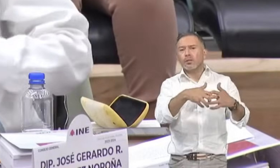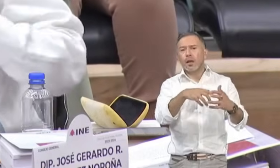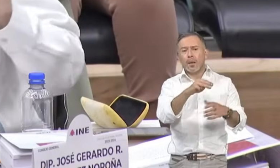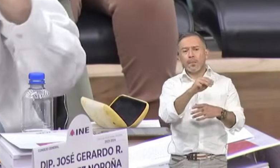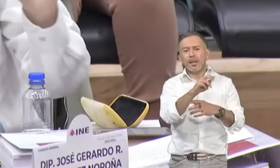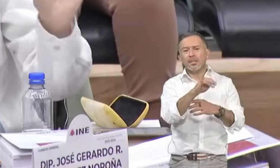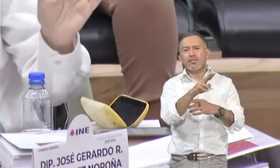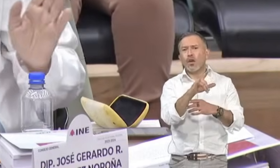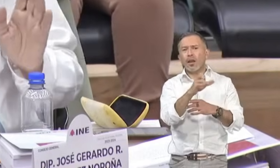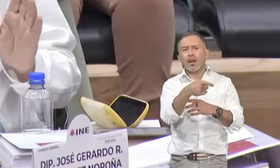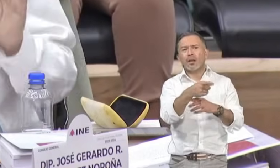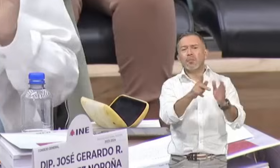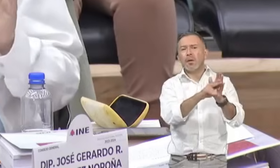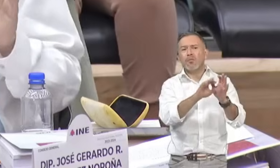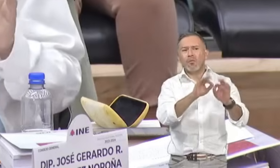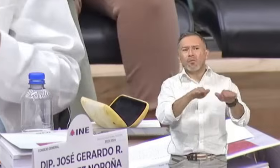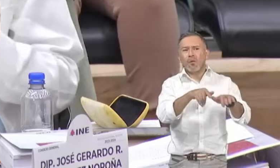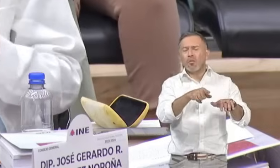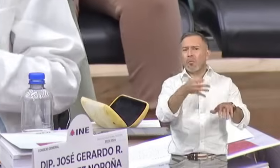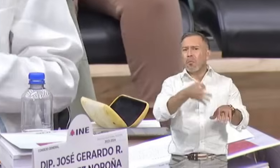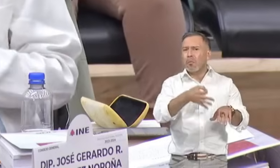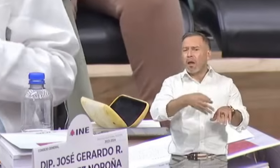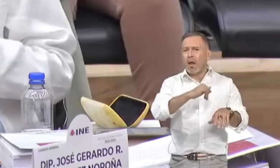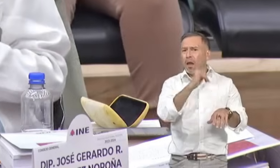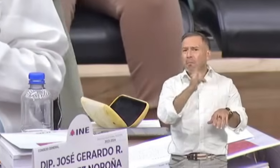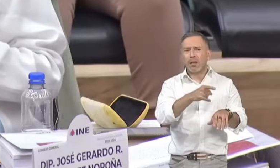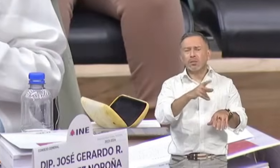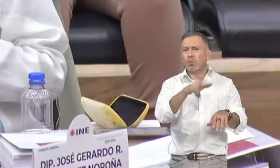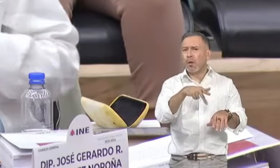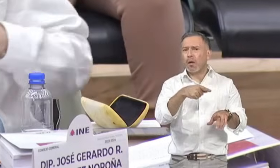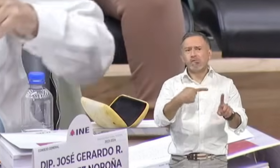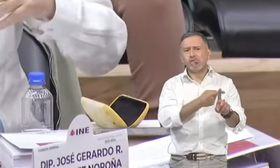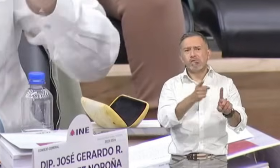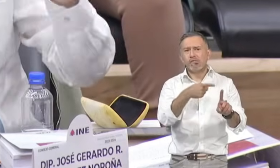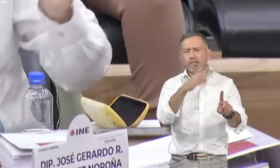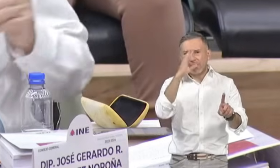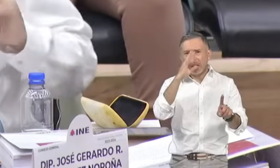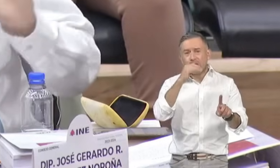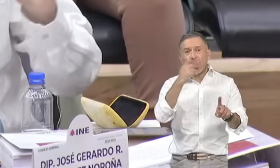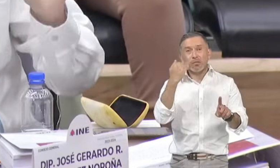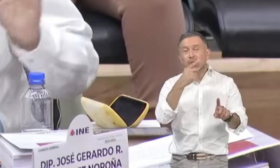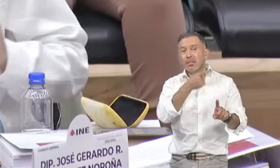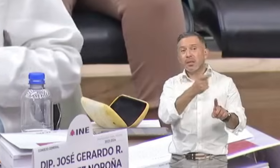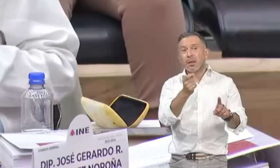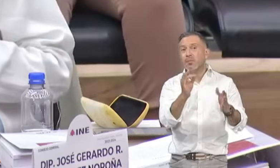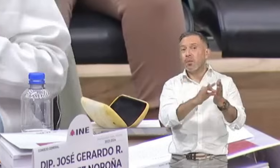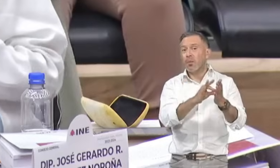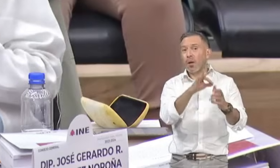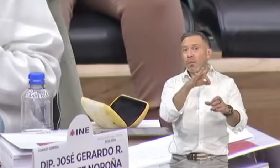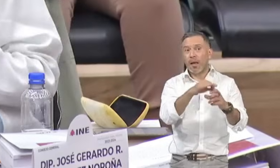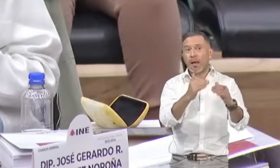le atina nunca. Yo el día que esta casa encuestadora nos diga que vamos a ganar por muchísimo, yo no le creería nada,